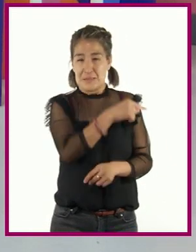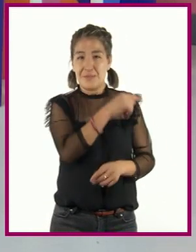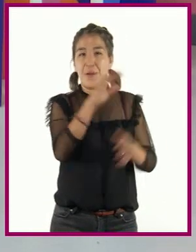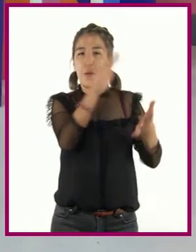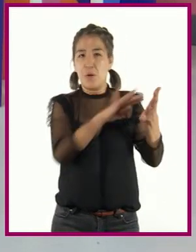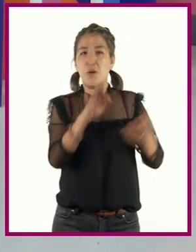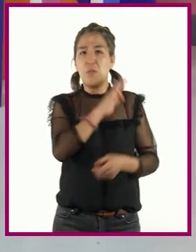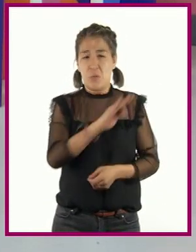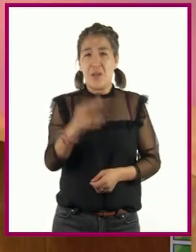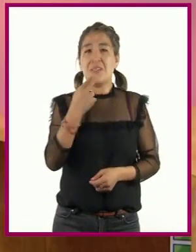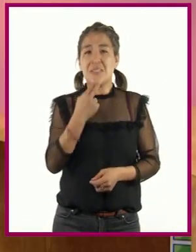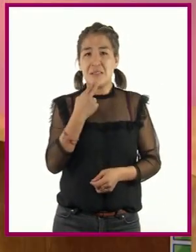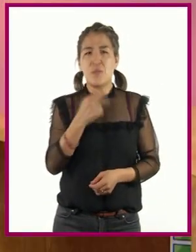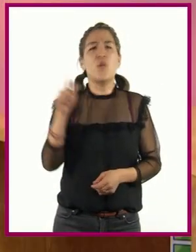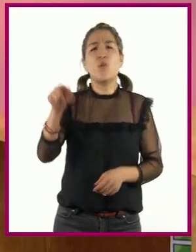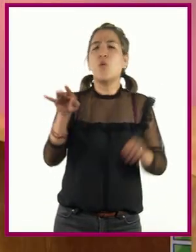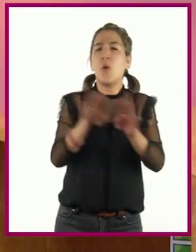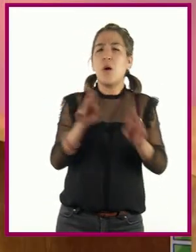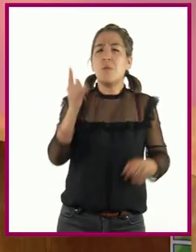la mesa redonda, Enrique?